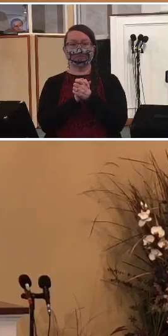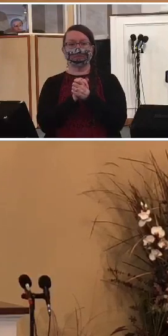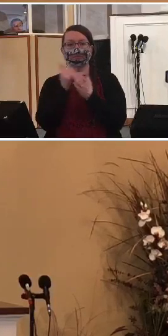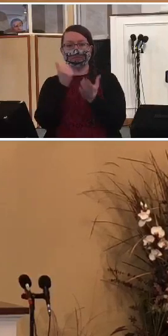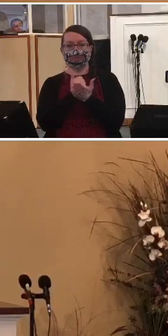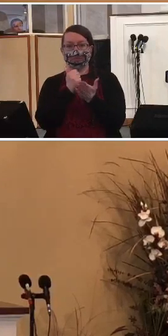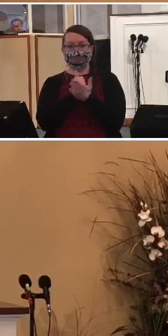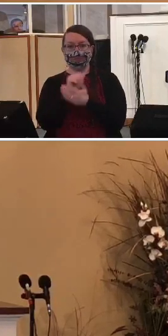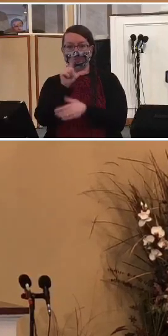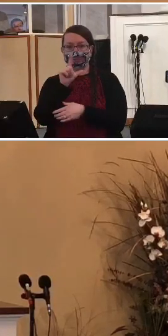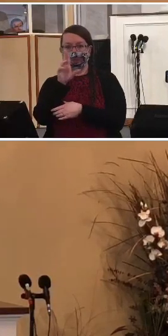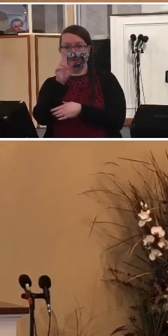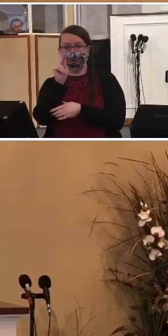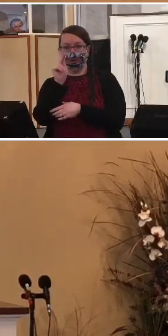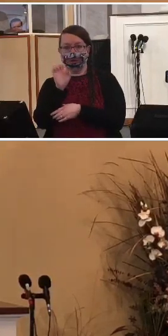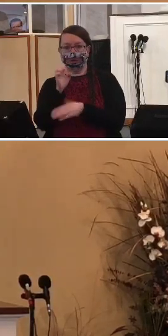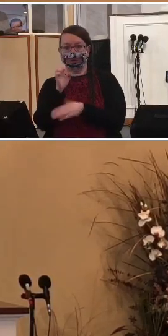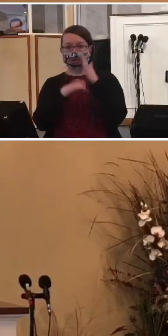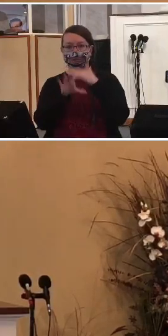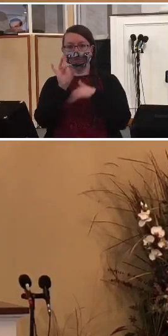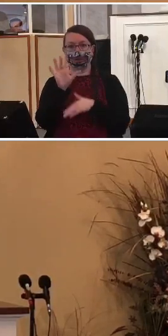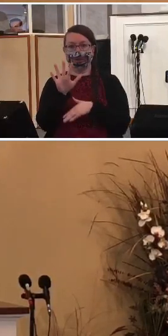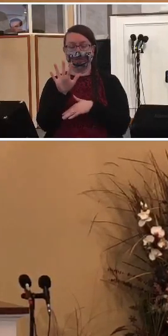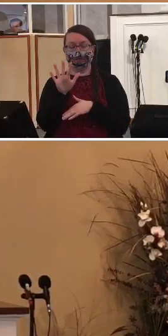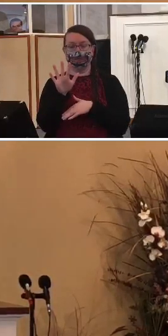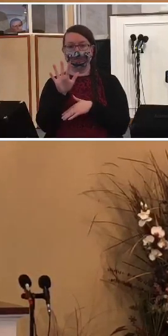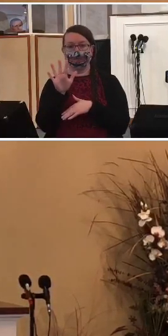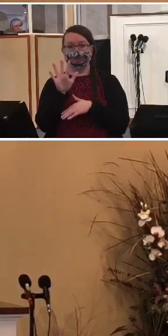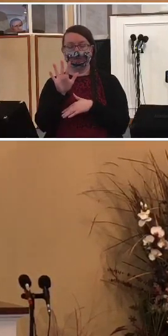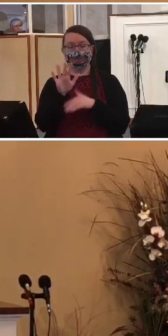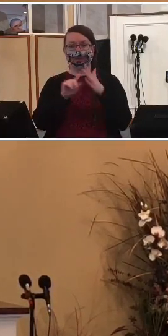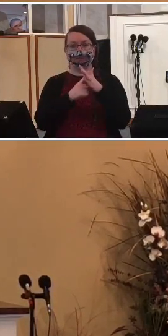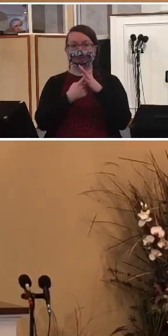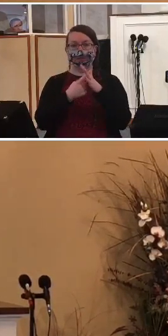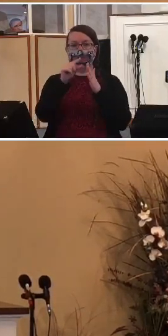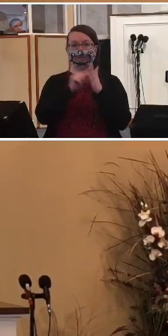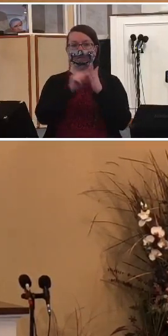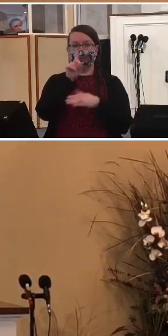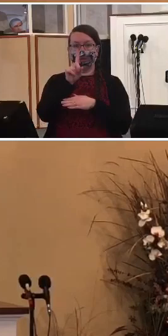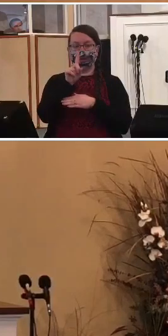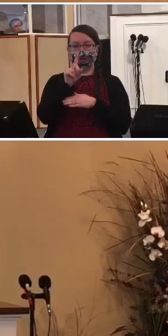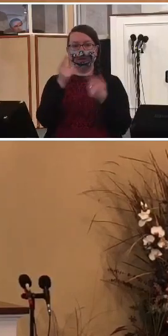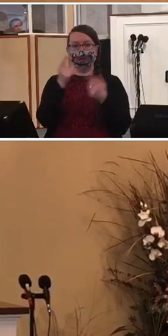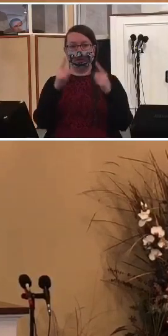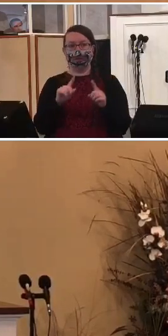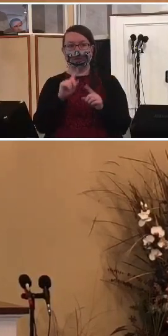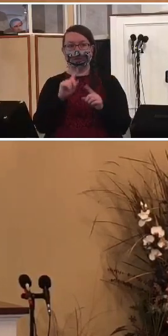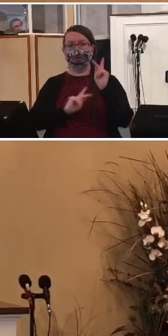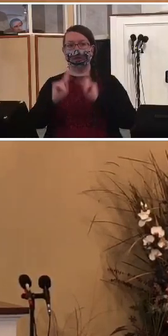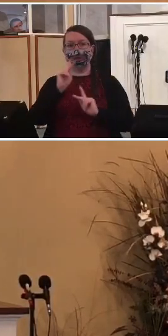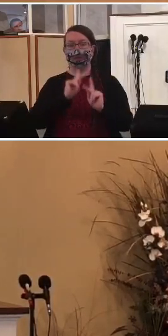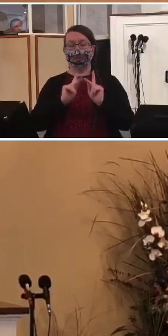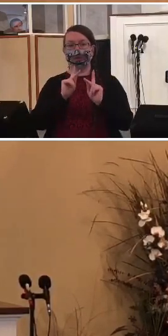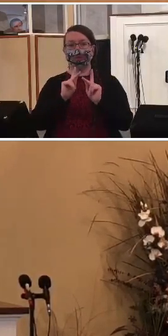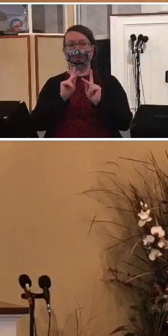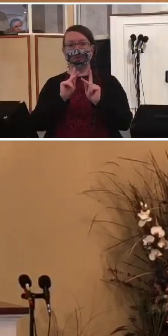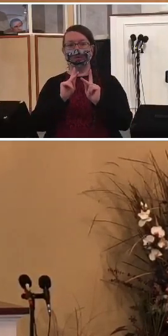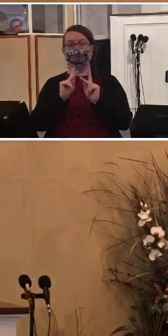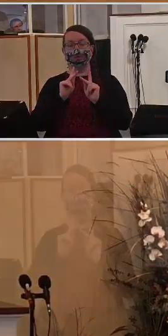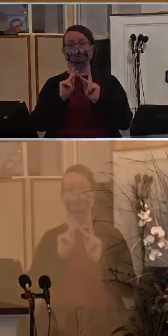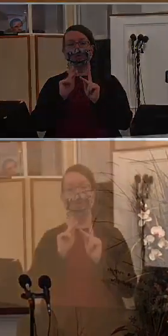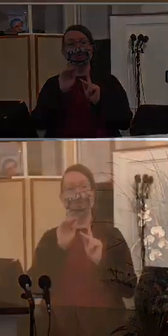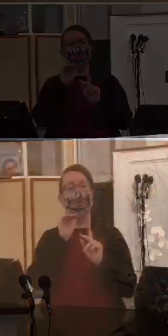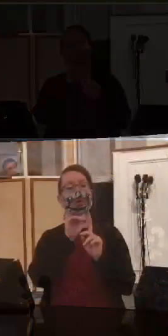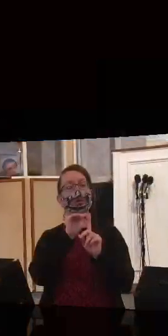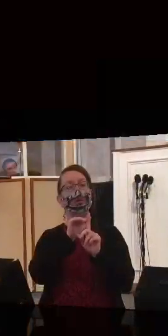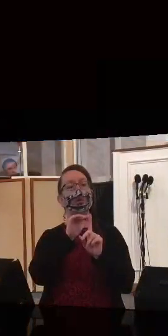Amén. Lucas, capítulo 5. Iniciando en el 1, y sucedió que cuando la gente lo apretaba para